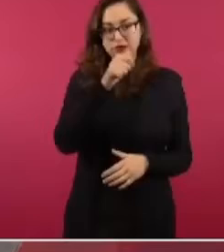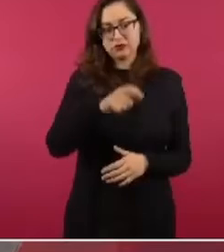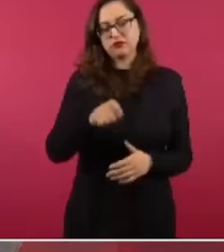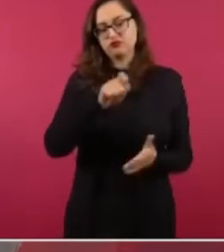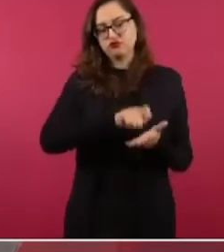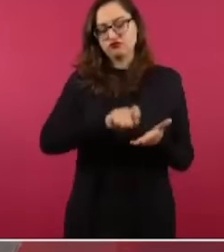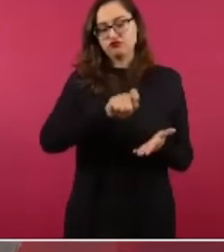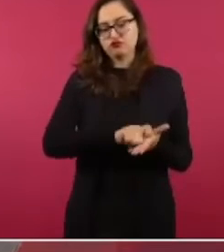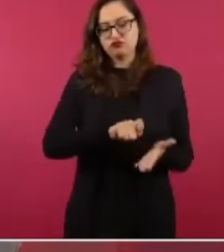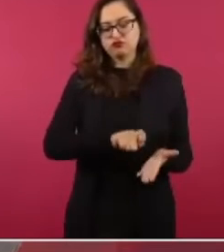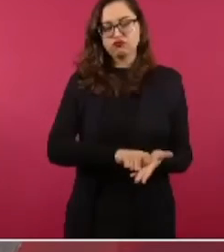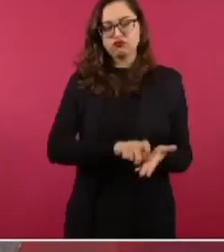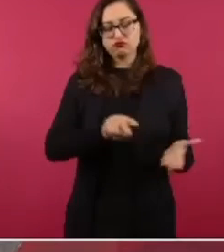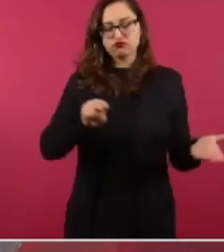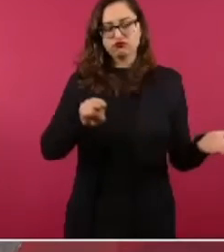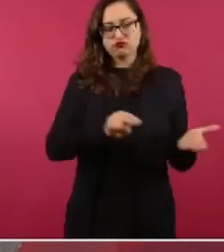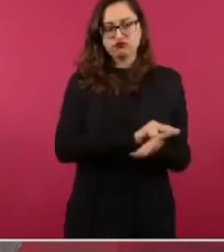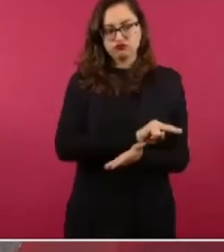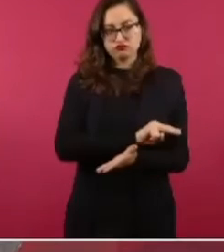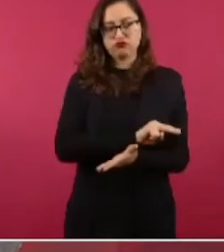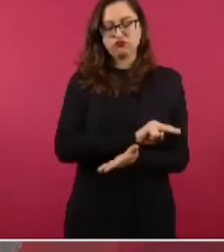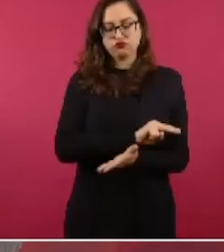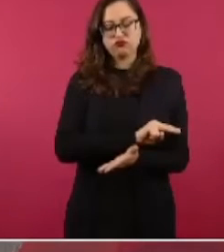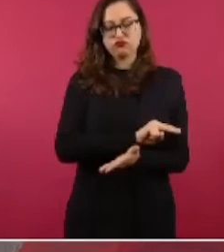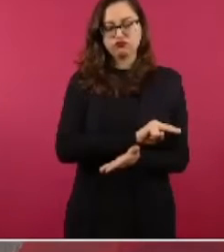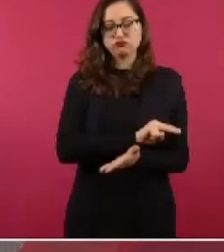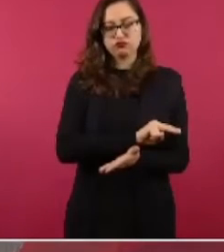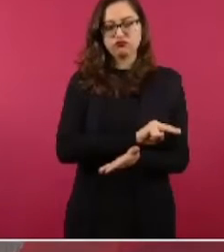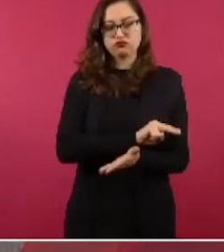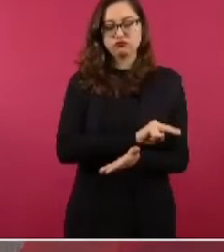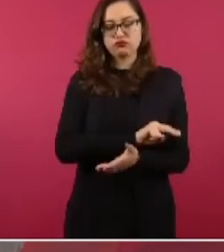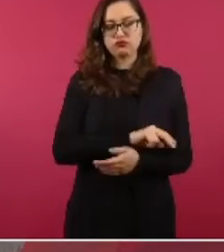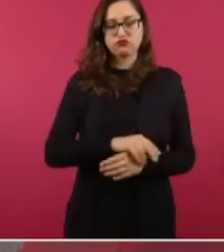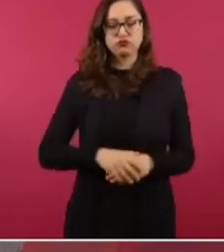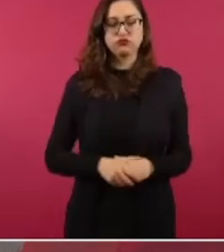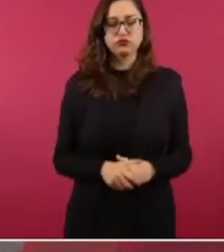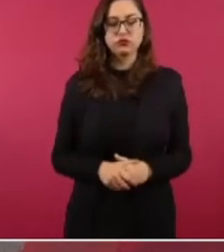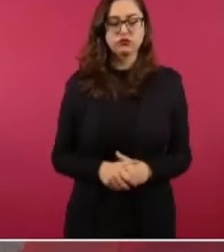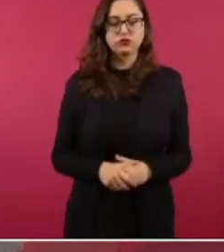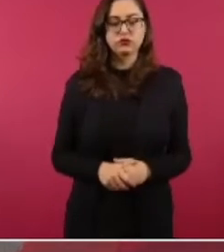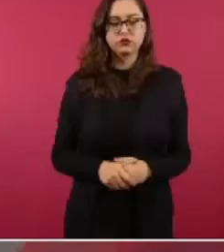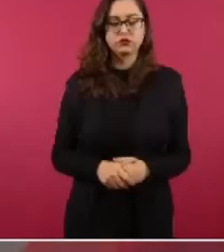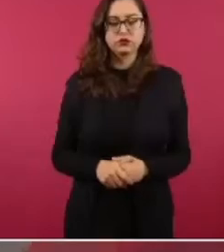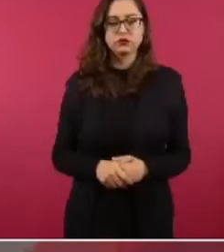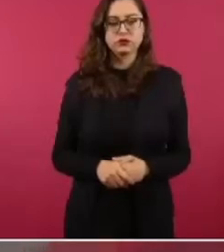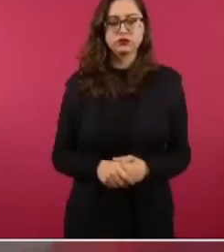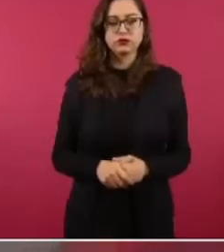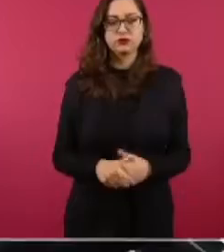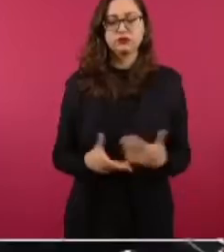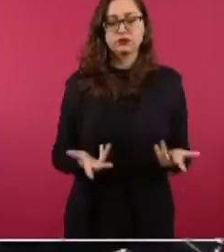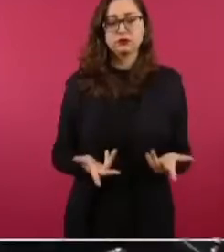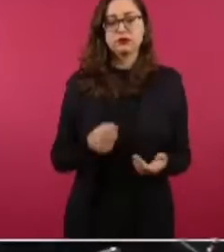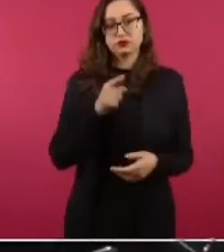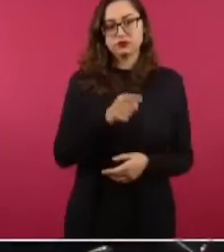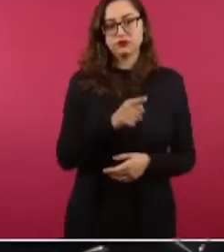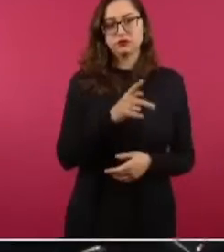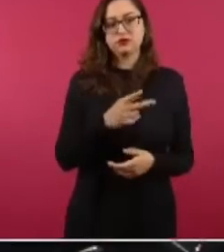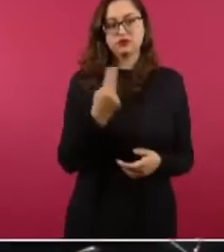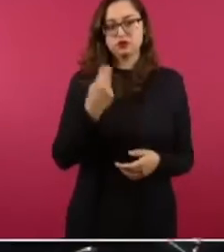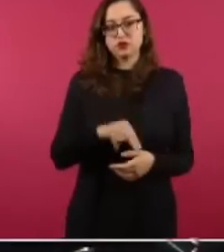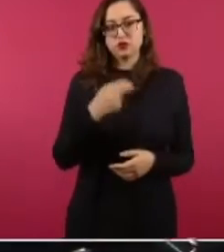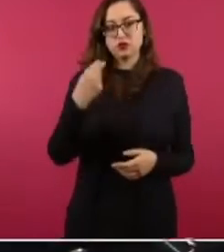en un pueblo el Plan de Ayala, que lleva el nombre de Ayala,